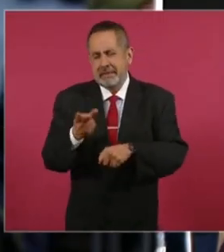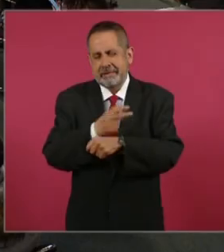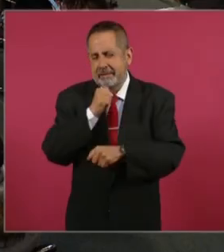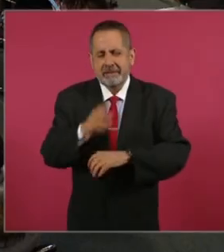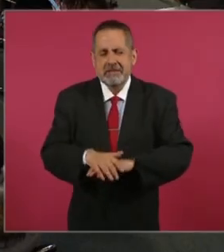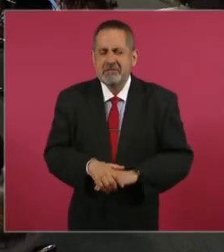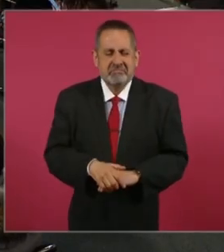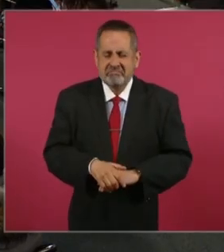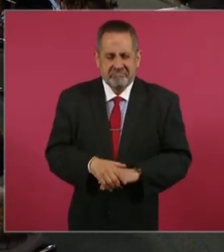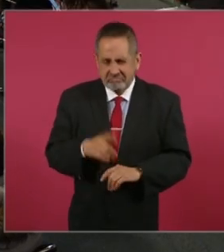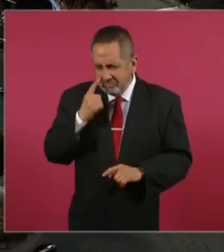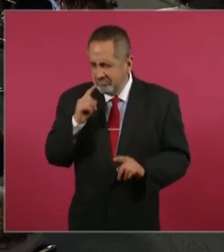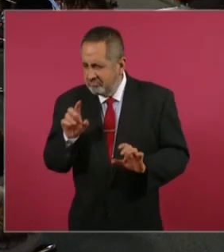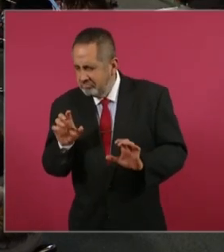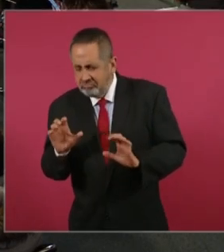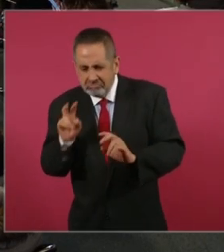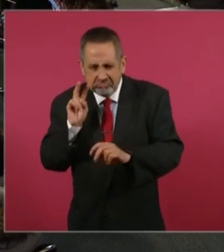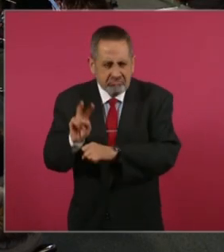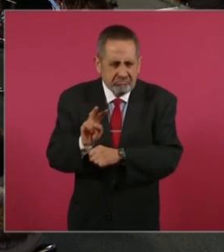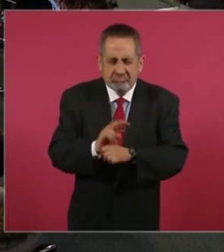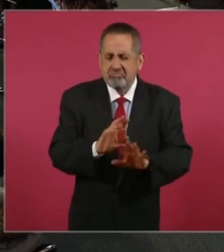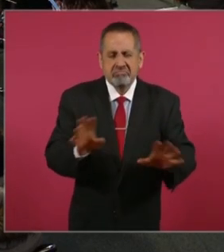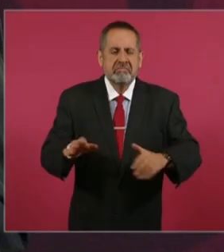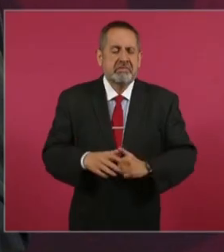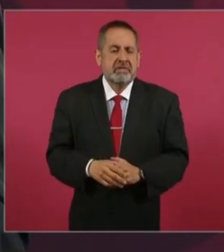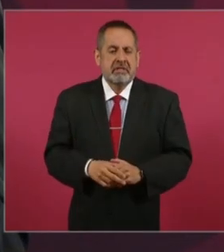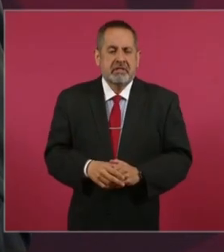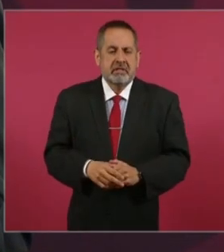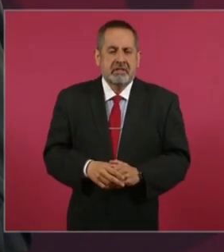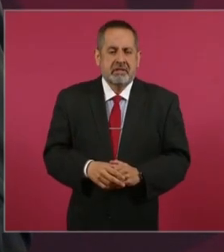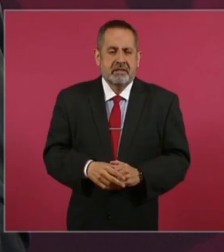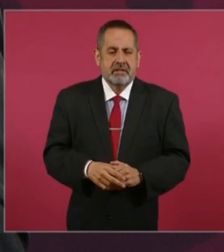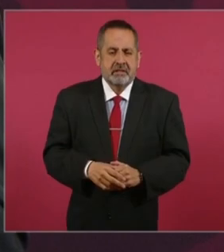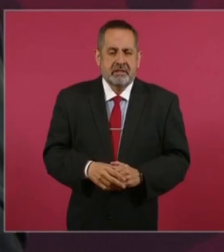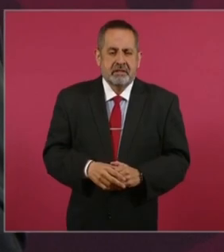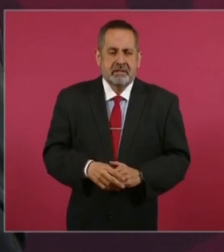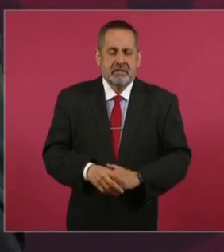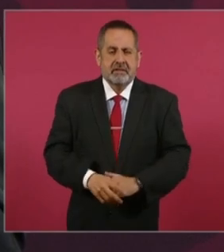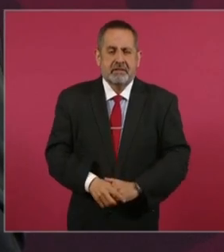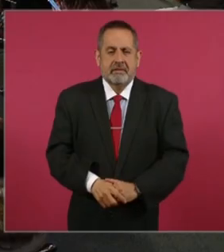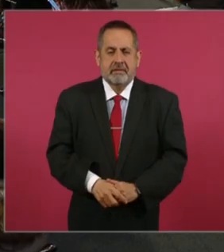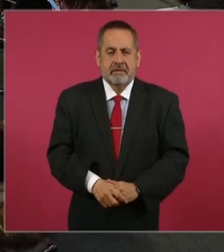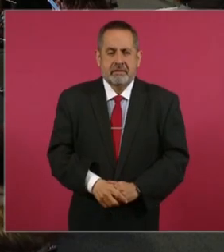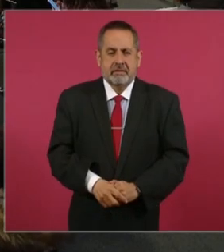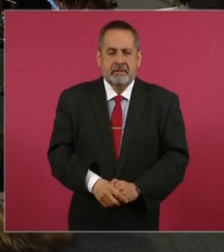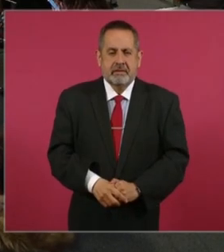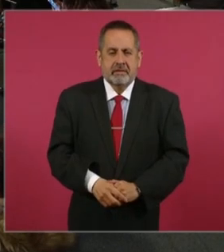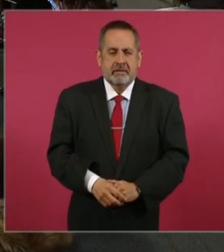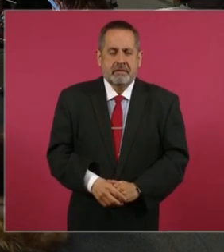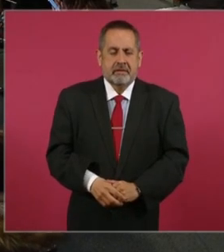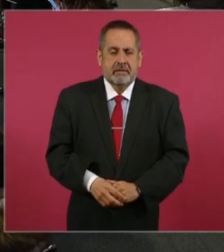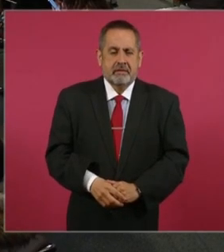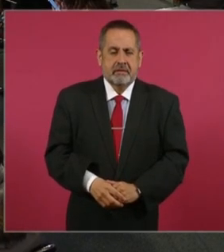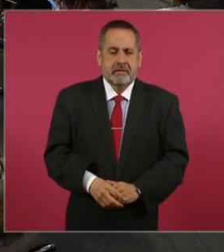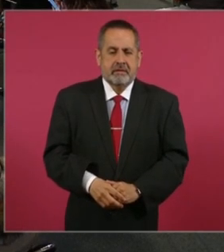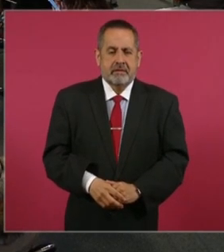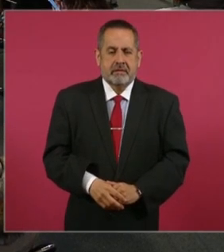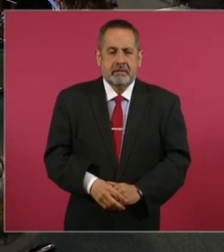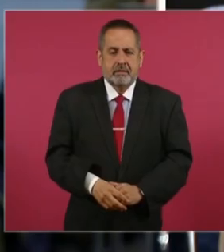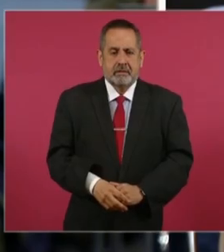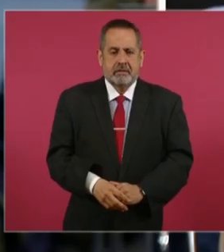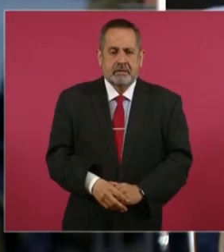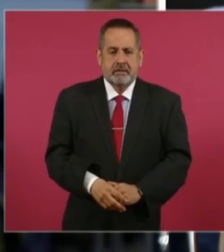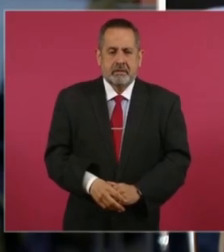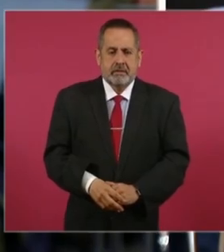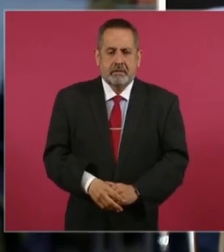estamos atentos yo a uno a uno a a una mentira que ella dice dice dice Virchis